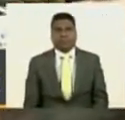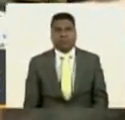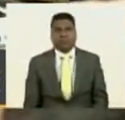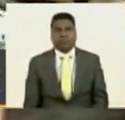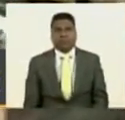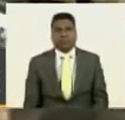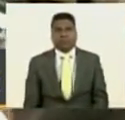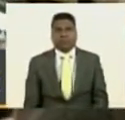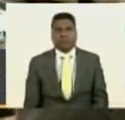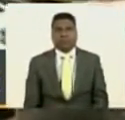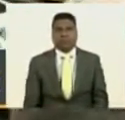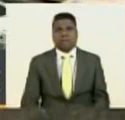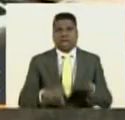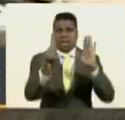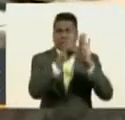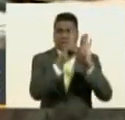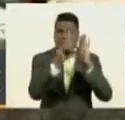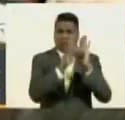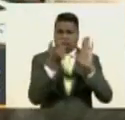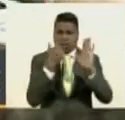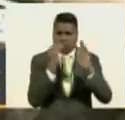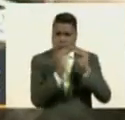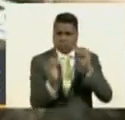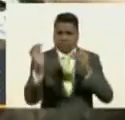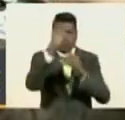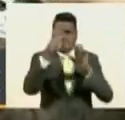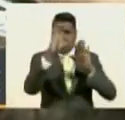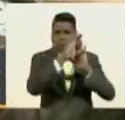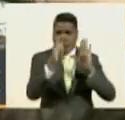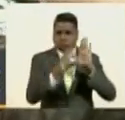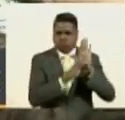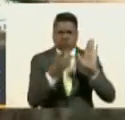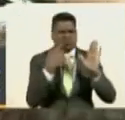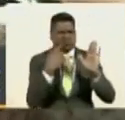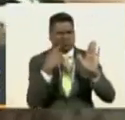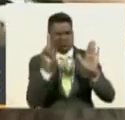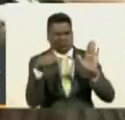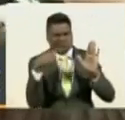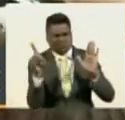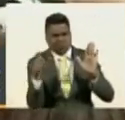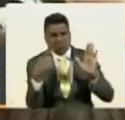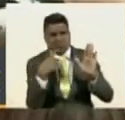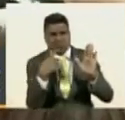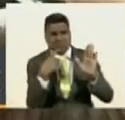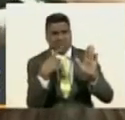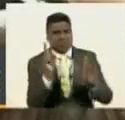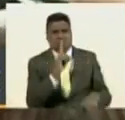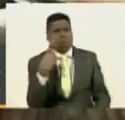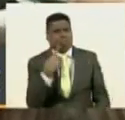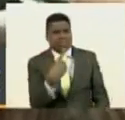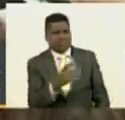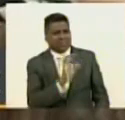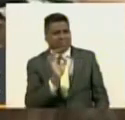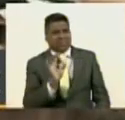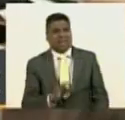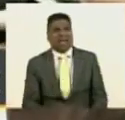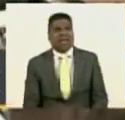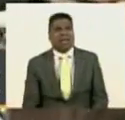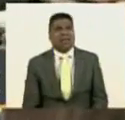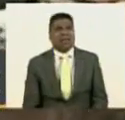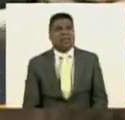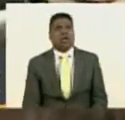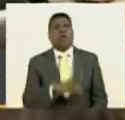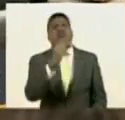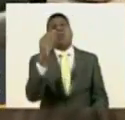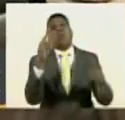Constitución? ¿En qué parte de la Constitución dice que no puede haber elecciones sectoriales? ¿Dónde lo dice? No lo dice. Efectivamente lo